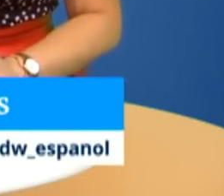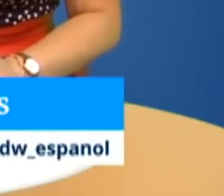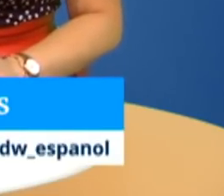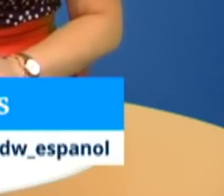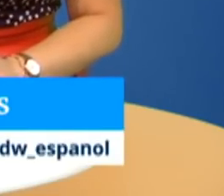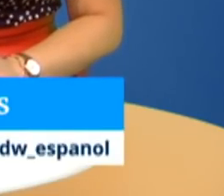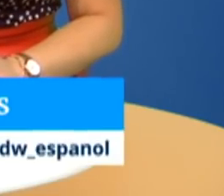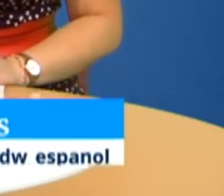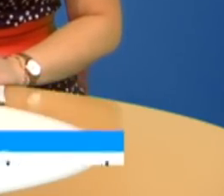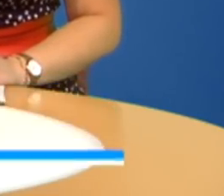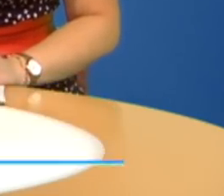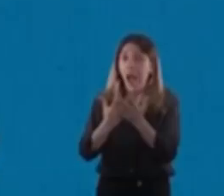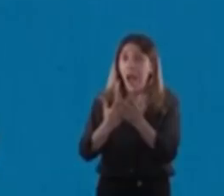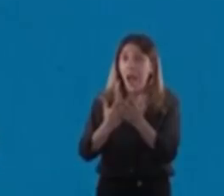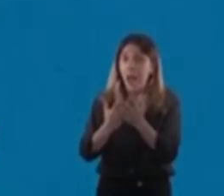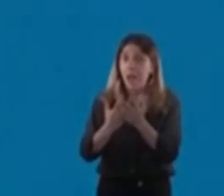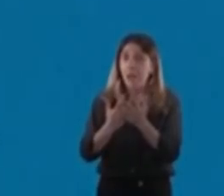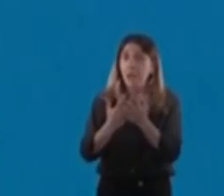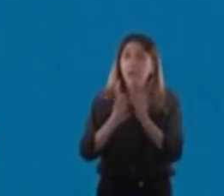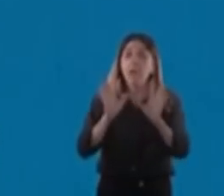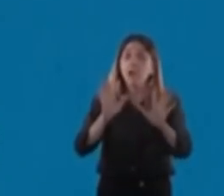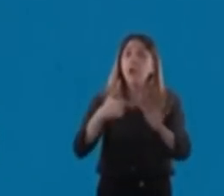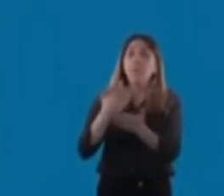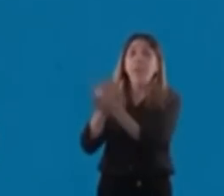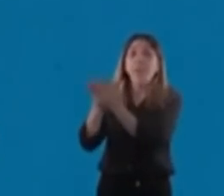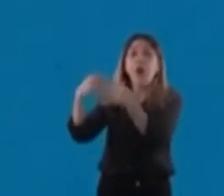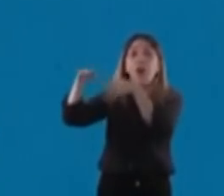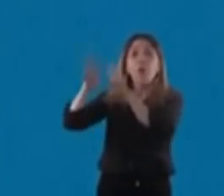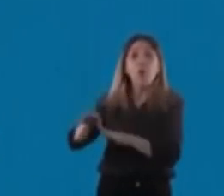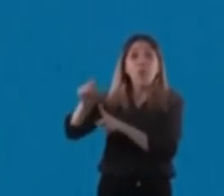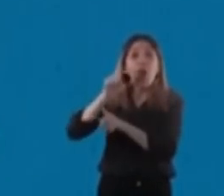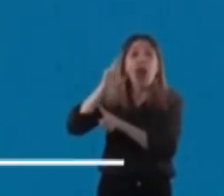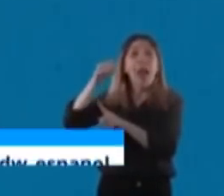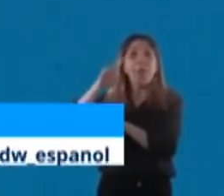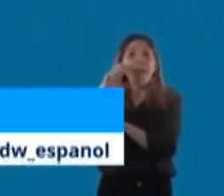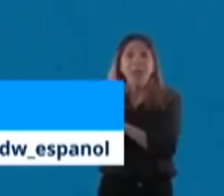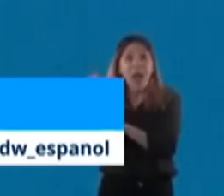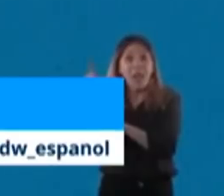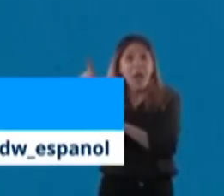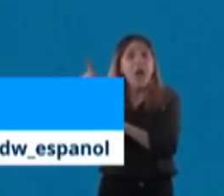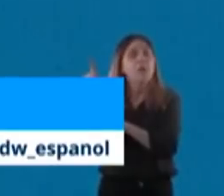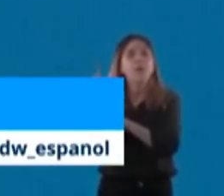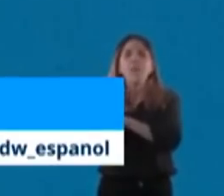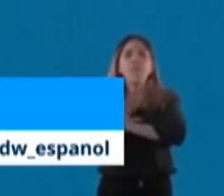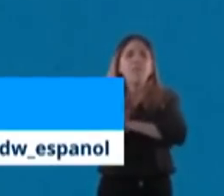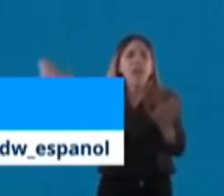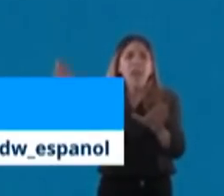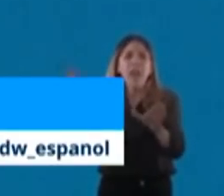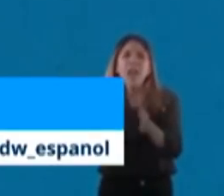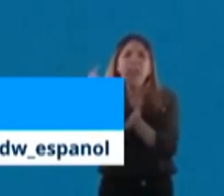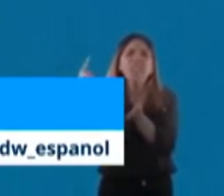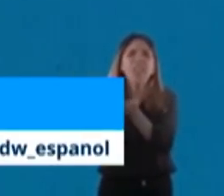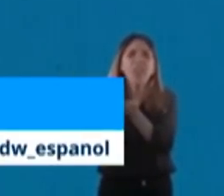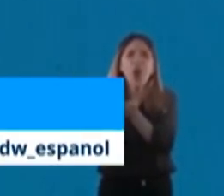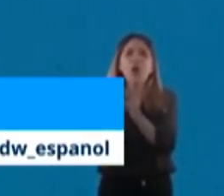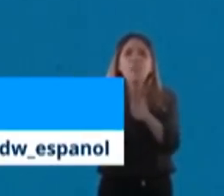presidente de Argentina. Solicitamos también al Reino Unido de Gran Bretaña que abandone la injustificada y